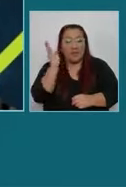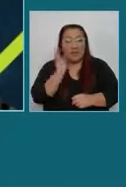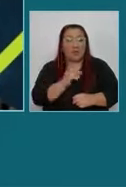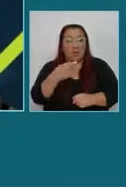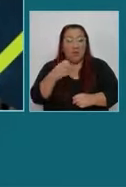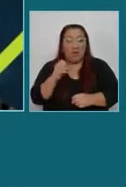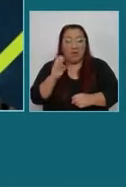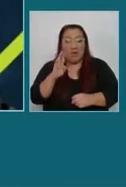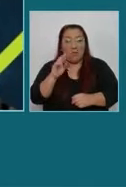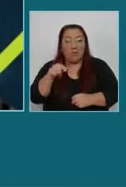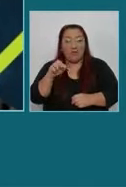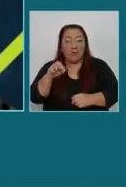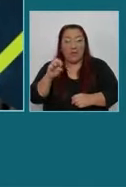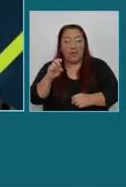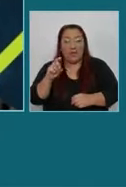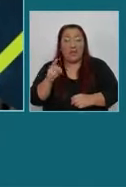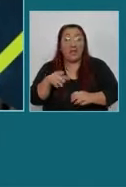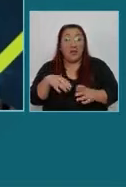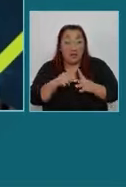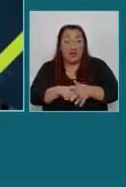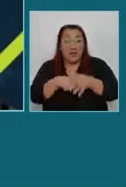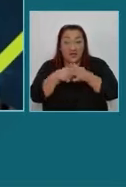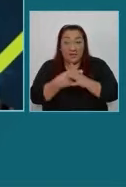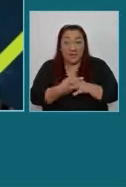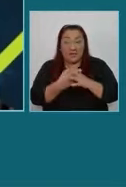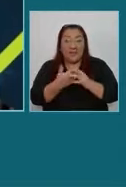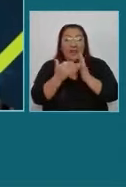innovacion.concitec.gov.pe/2022 y que a continuación iniciaremos la plenaria